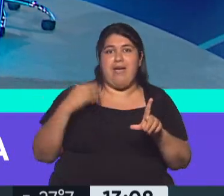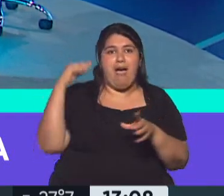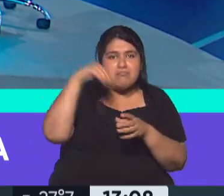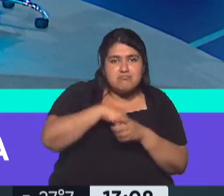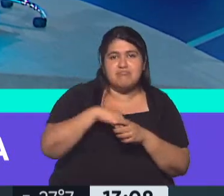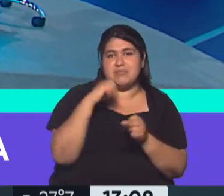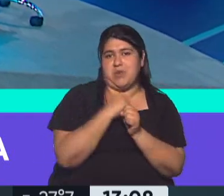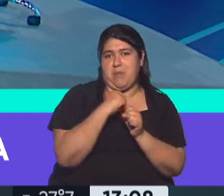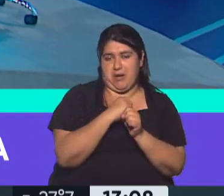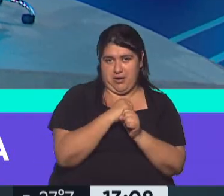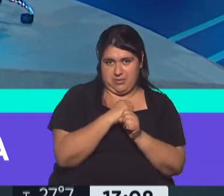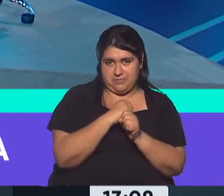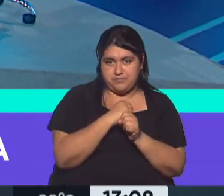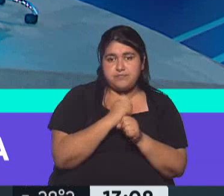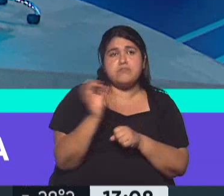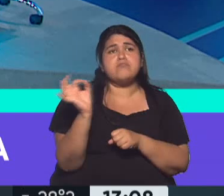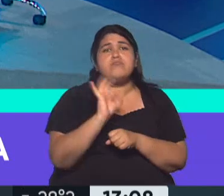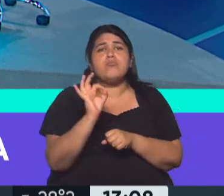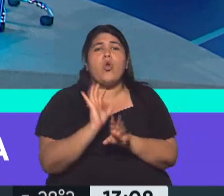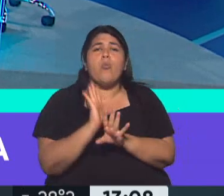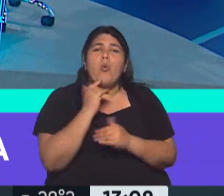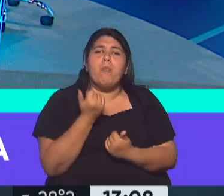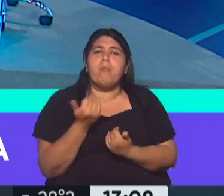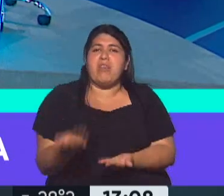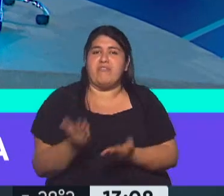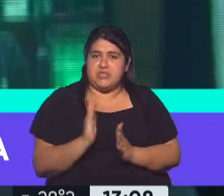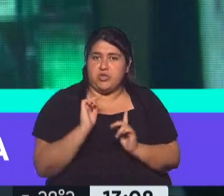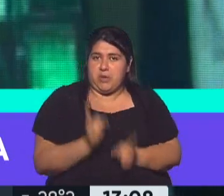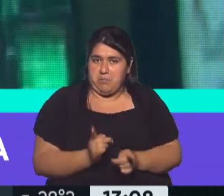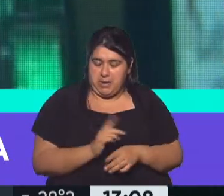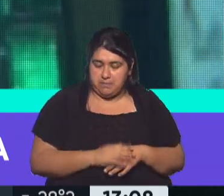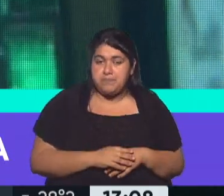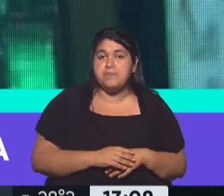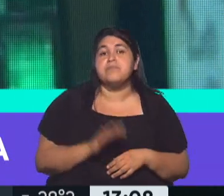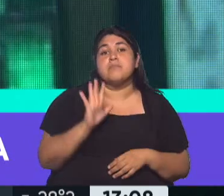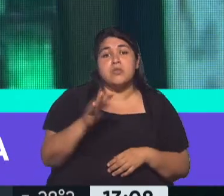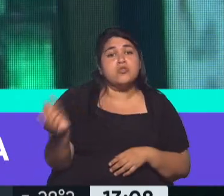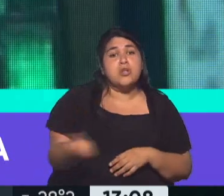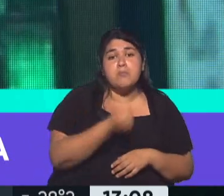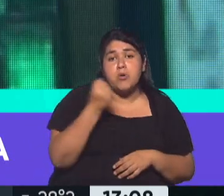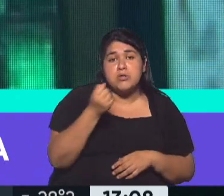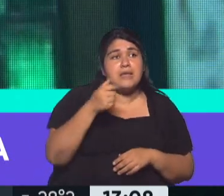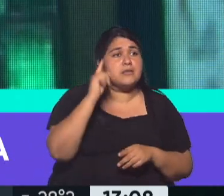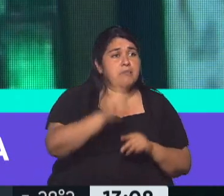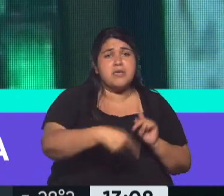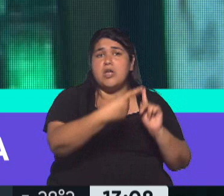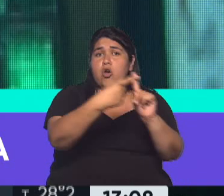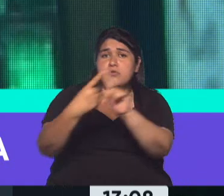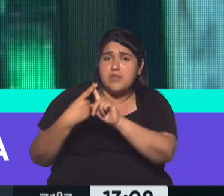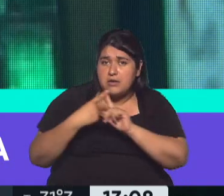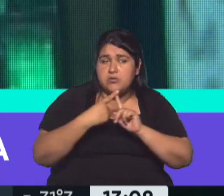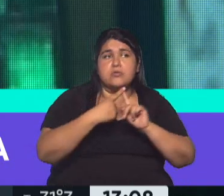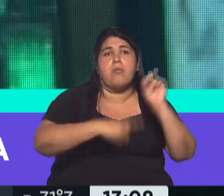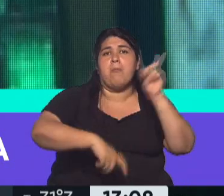obtienen algún beneficio, por mínimo que sea, digamos. Y esto tiene que ver también con las relaciones interpersonales, o sea que en